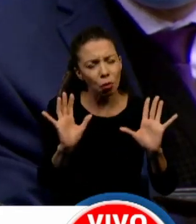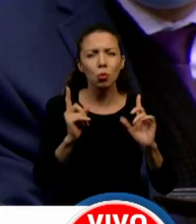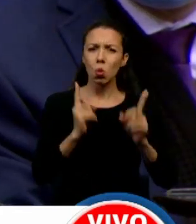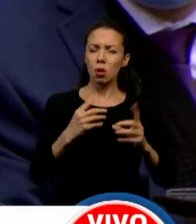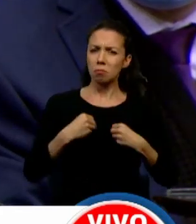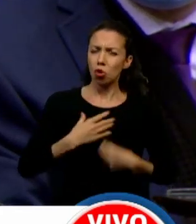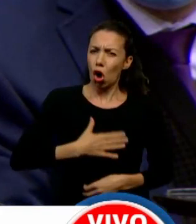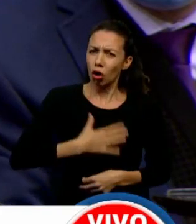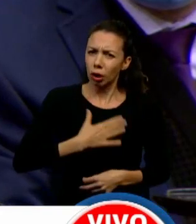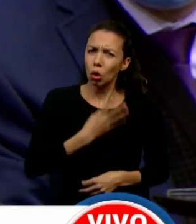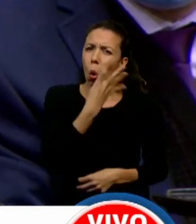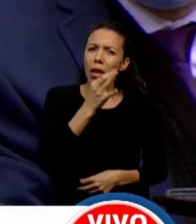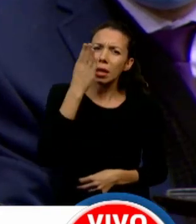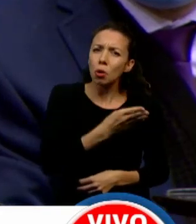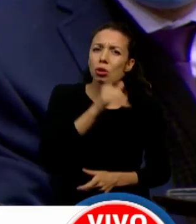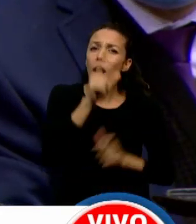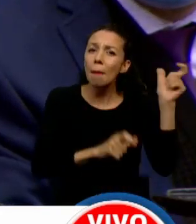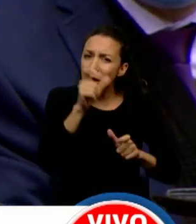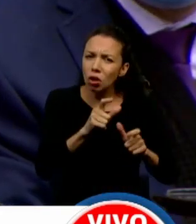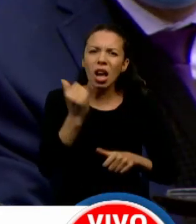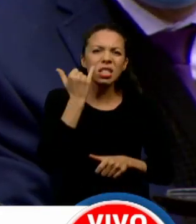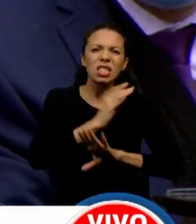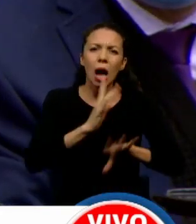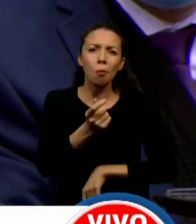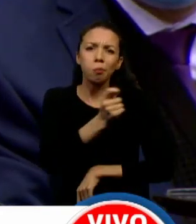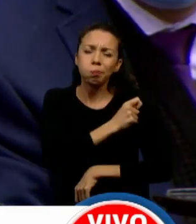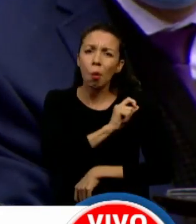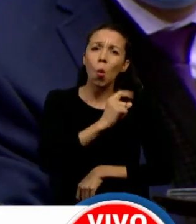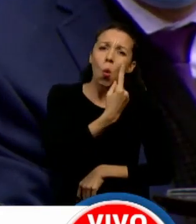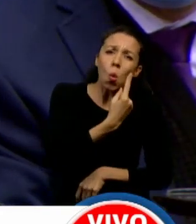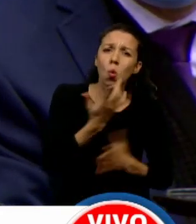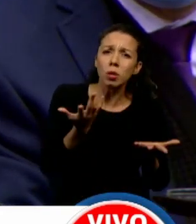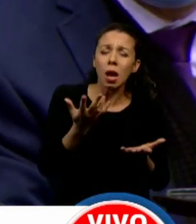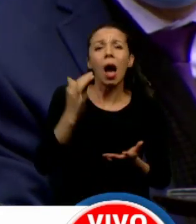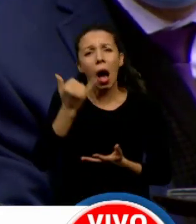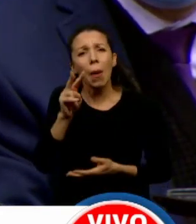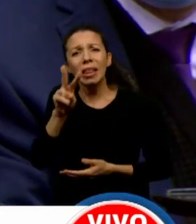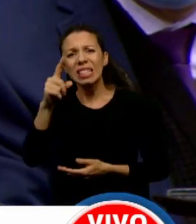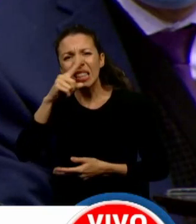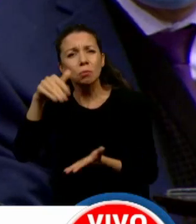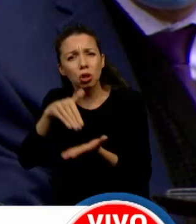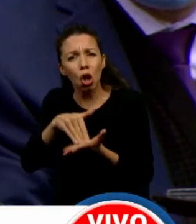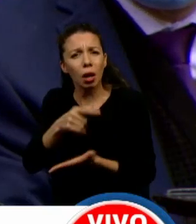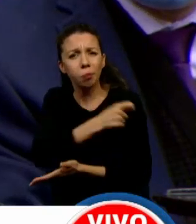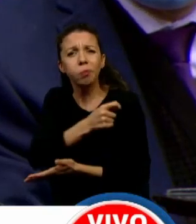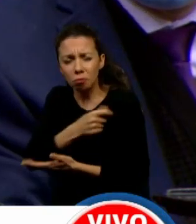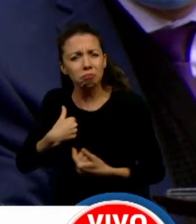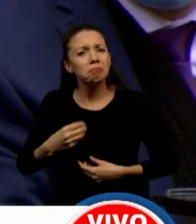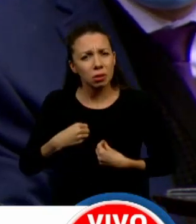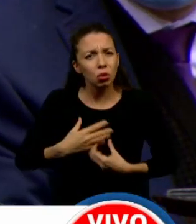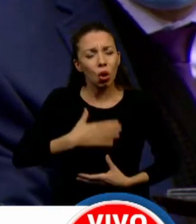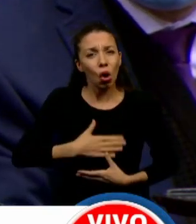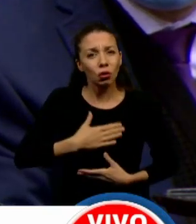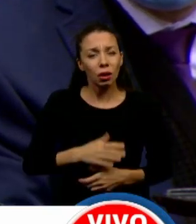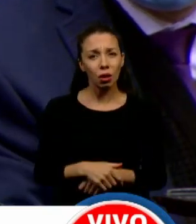el 40% de la población esté vacunada con al menos una dosis, que tengamos 27 millones de vacunas. Hace un